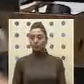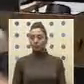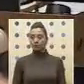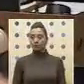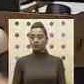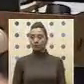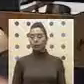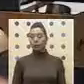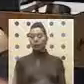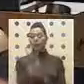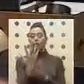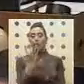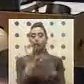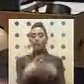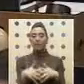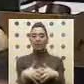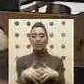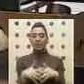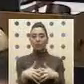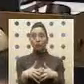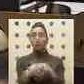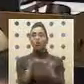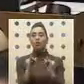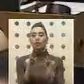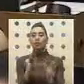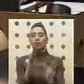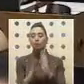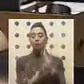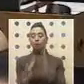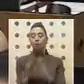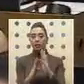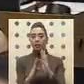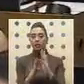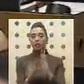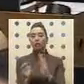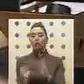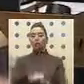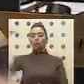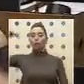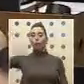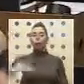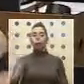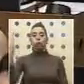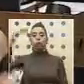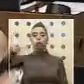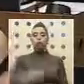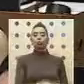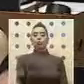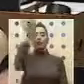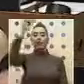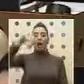un nuevo mecanismo que esta vez sí protege de las oscilaciones del precio al consumidor,